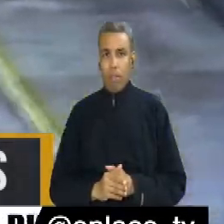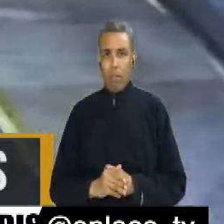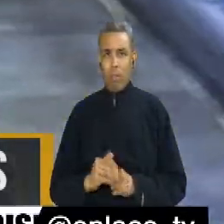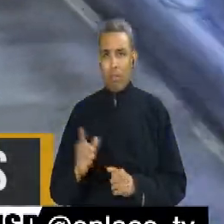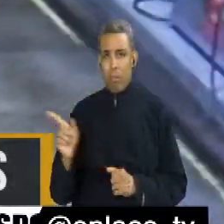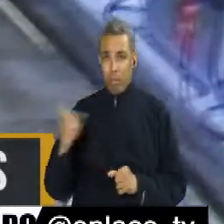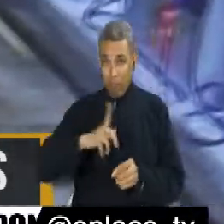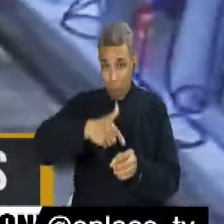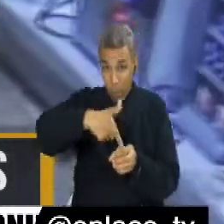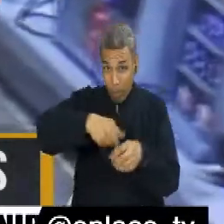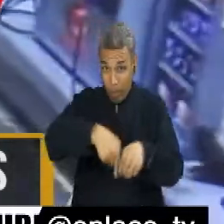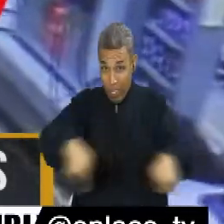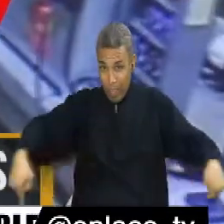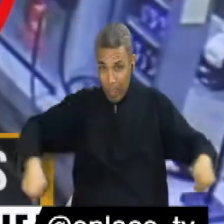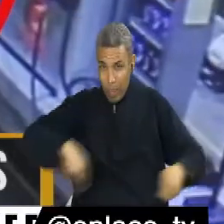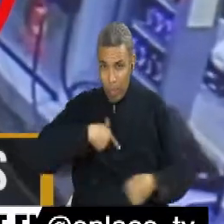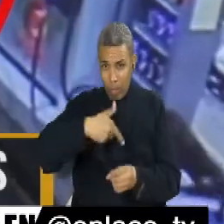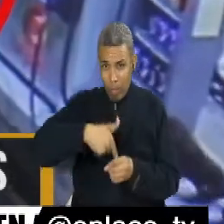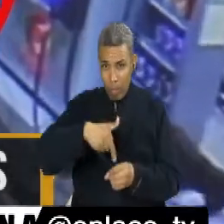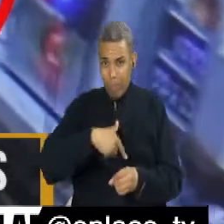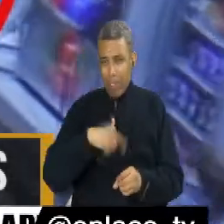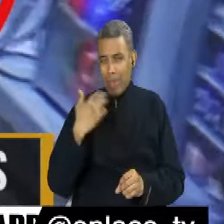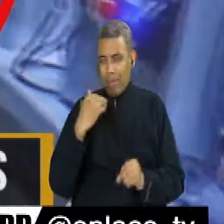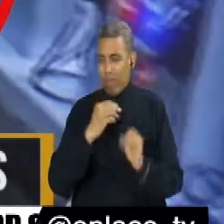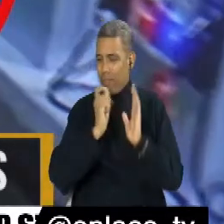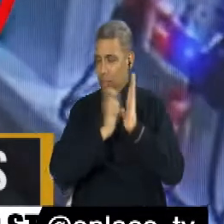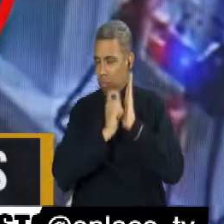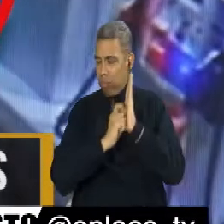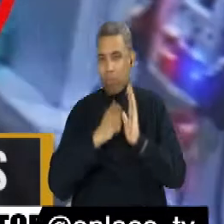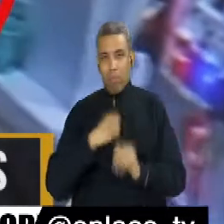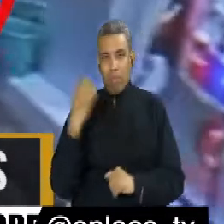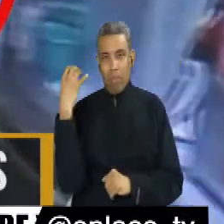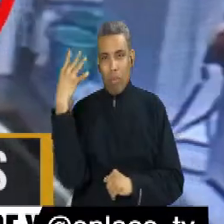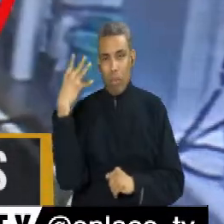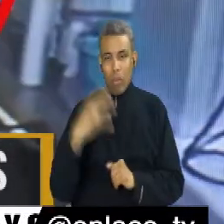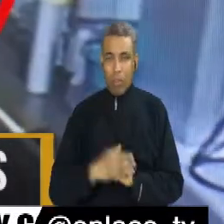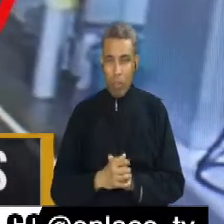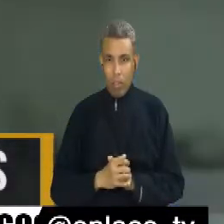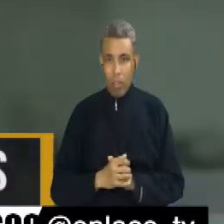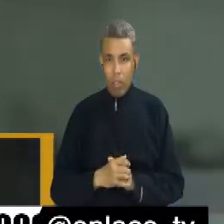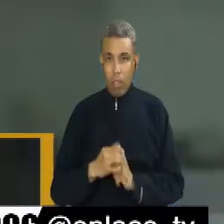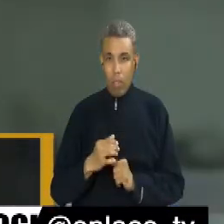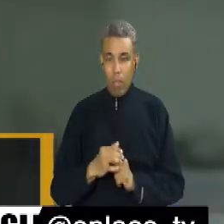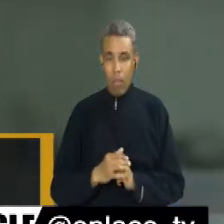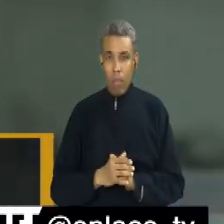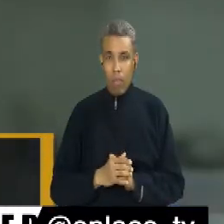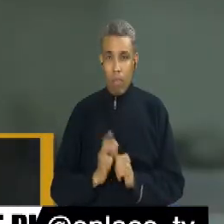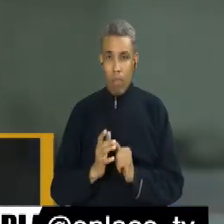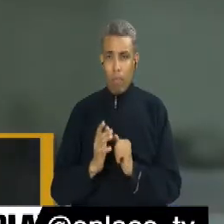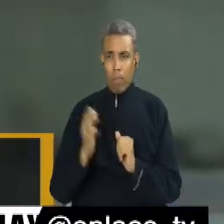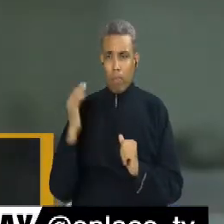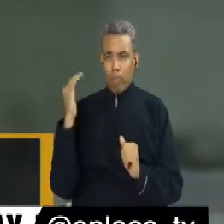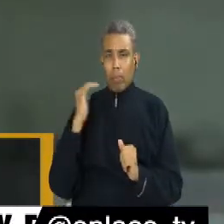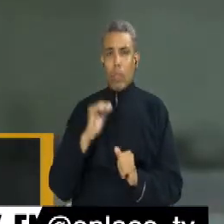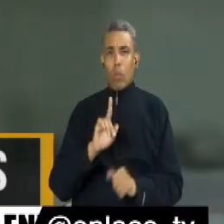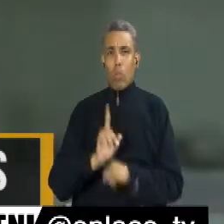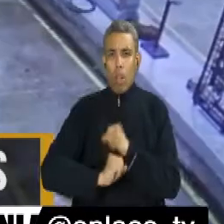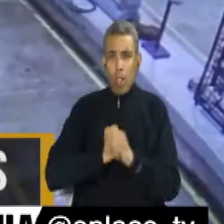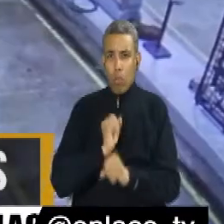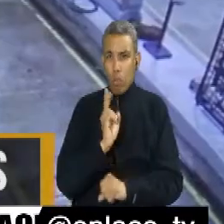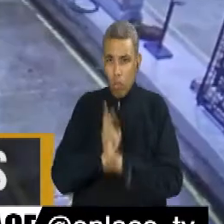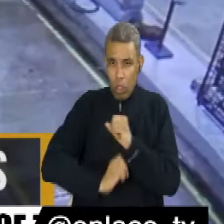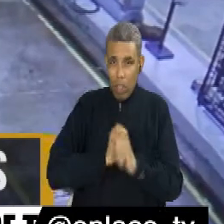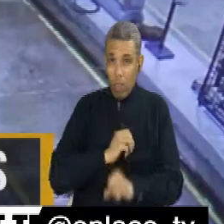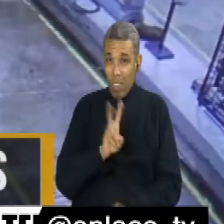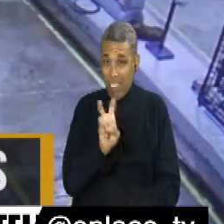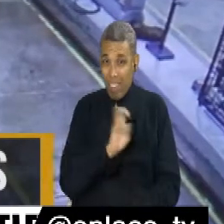de servicio es visitada por los cacos, en esta oportunidad llevándose el producido e hiriendo a la mujer. Pues a la fecha, en 7 años, llevamos ya